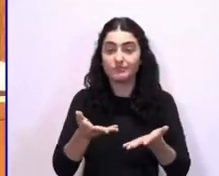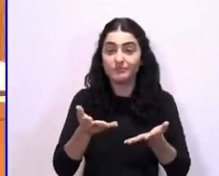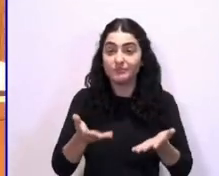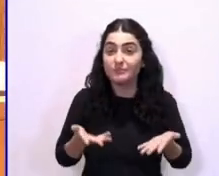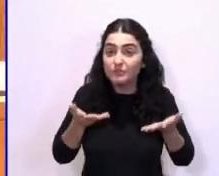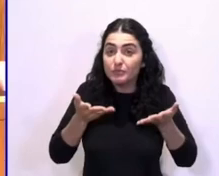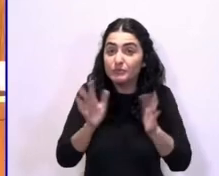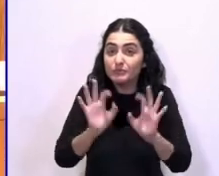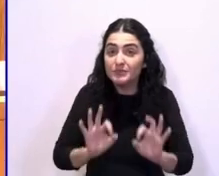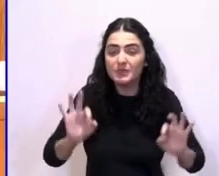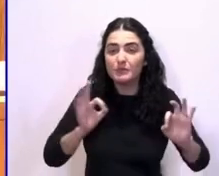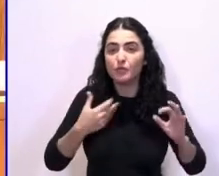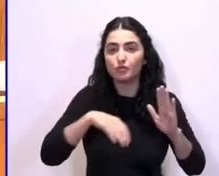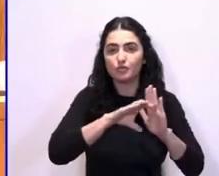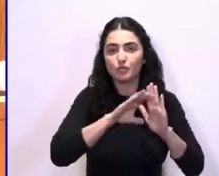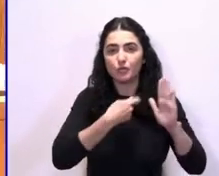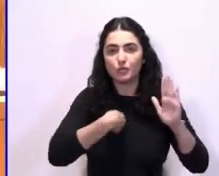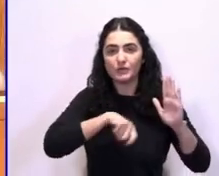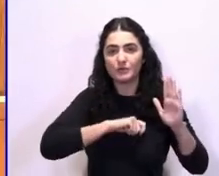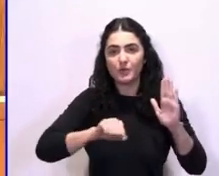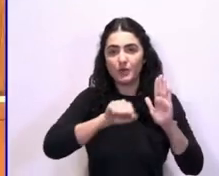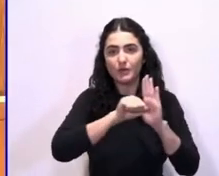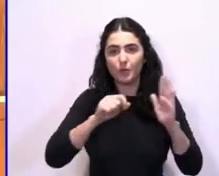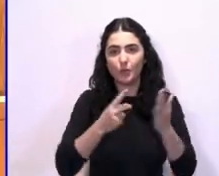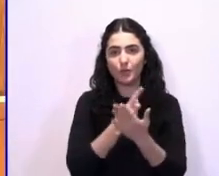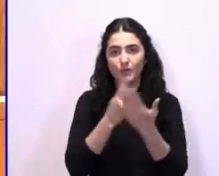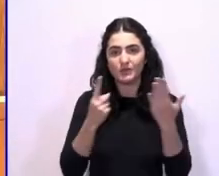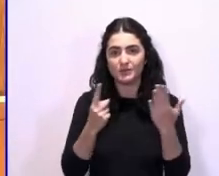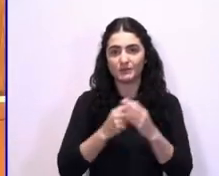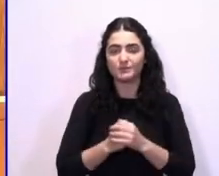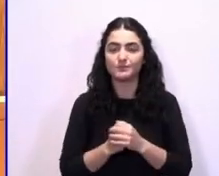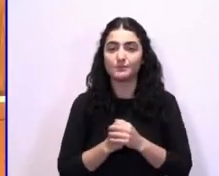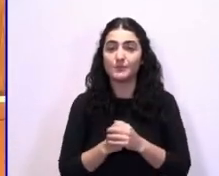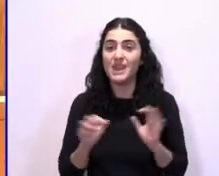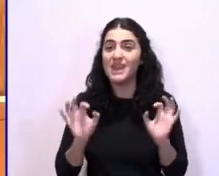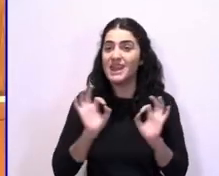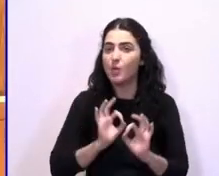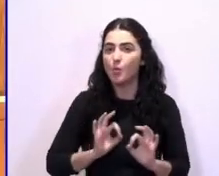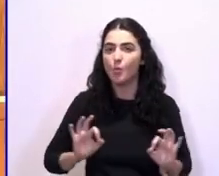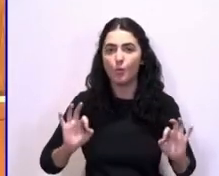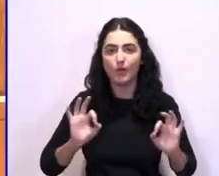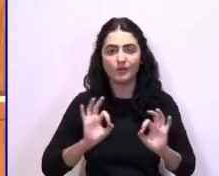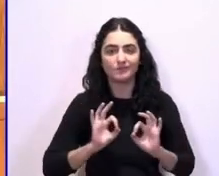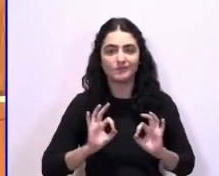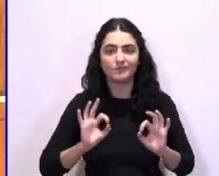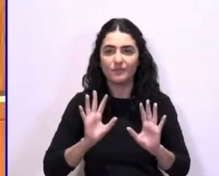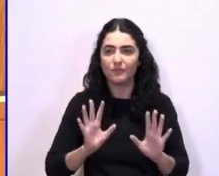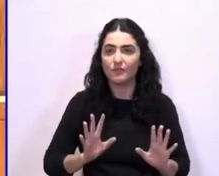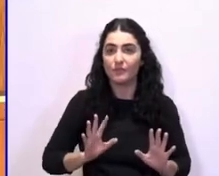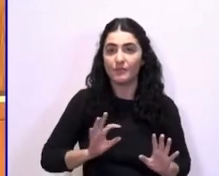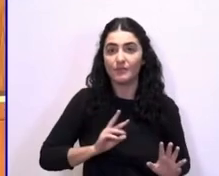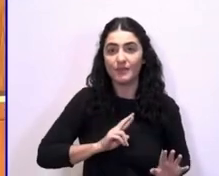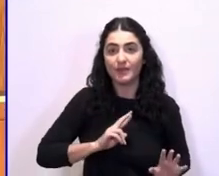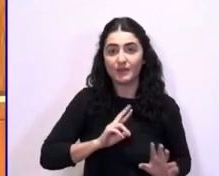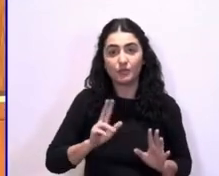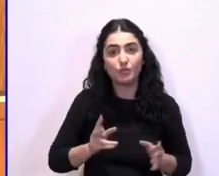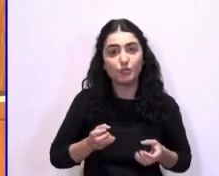la Constitución española en su artículo 16. Ninguna confesión tendrá carácter